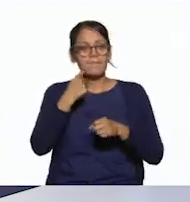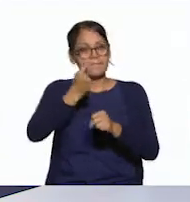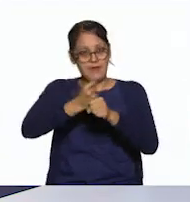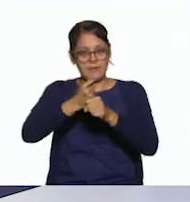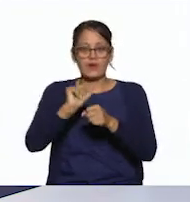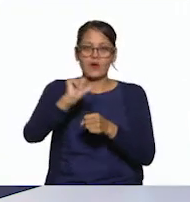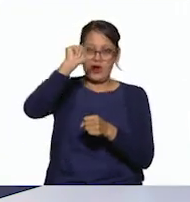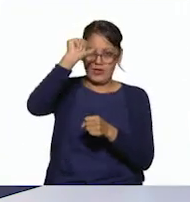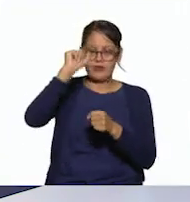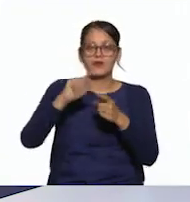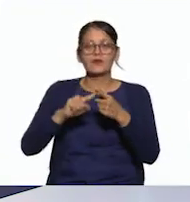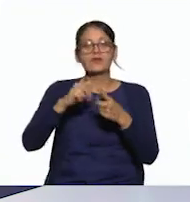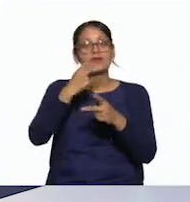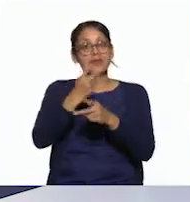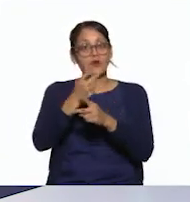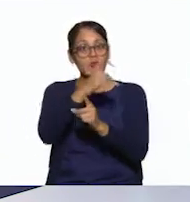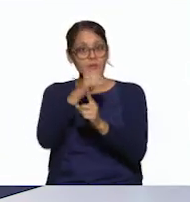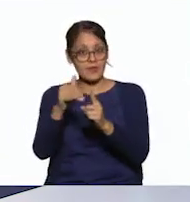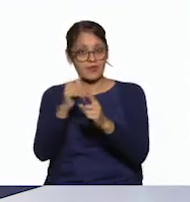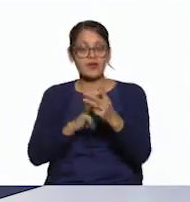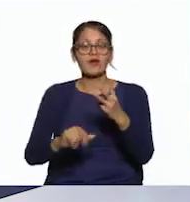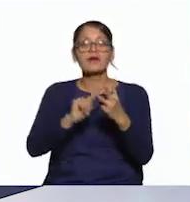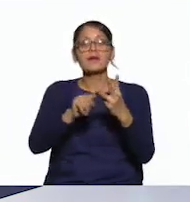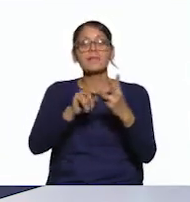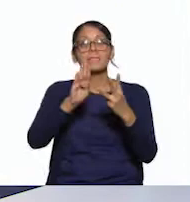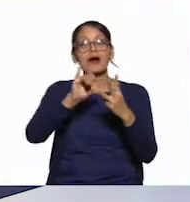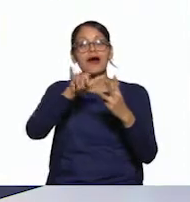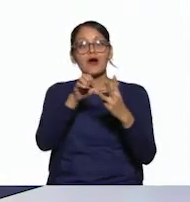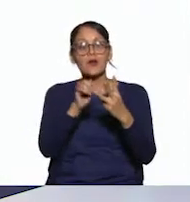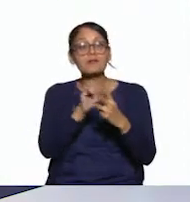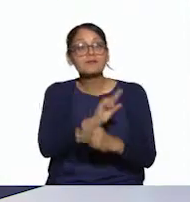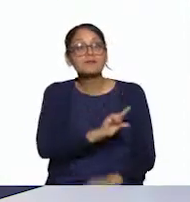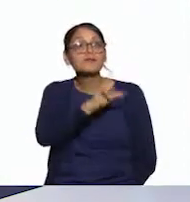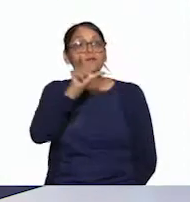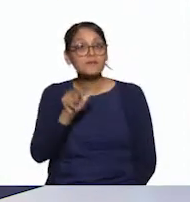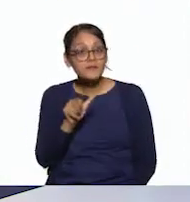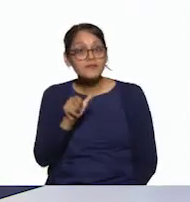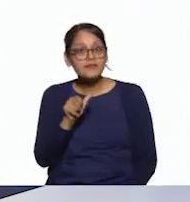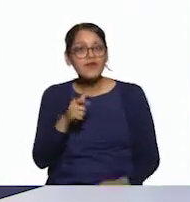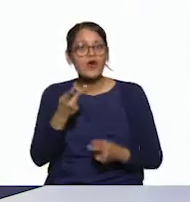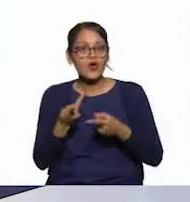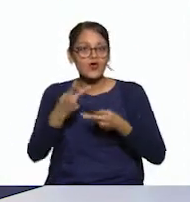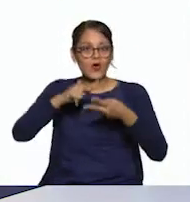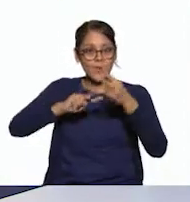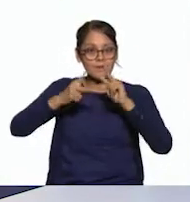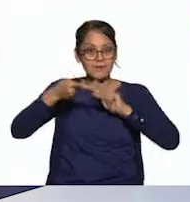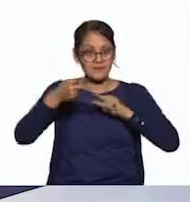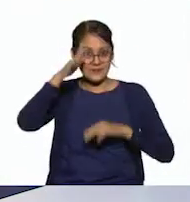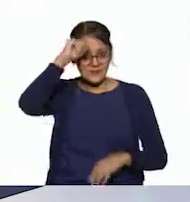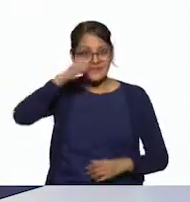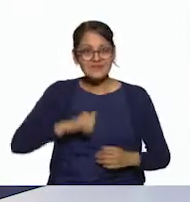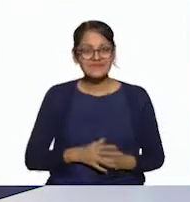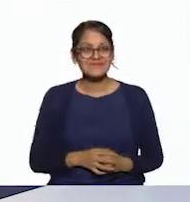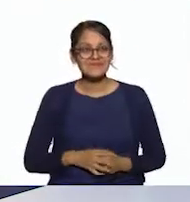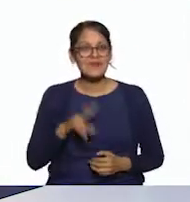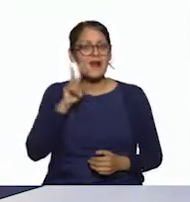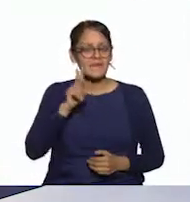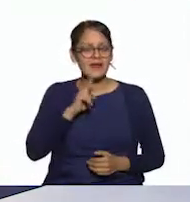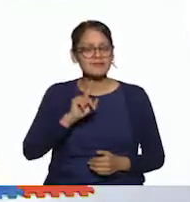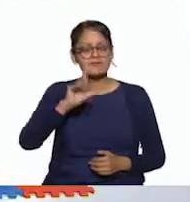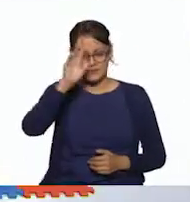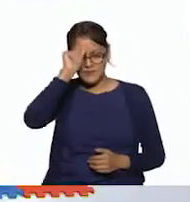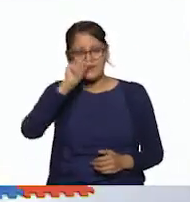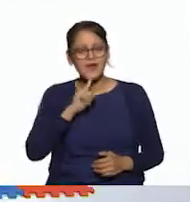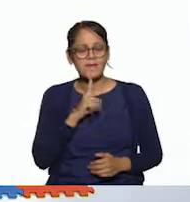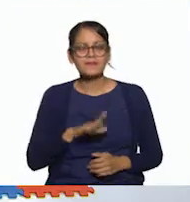por el medio, okay, por el bajo y después vamos a combinarlos. A ver, me parece a muy ver bien qué sale. ¿Te late? Me parece